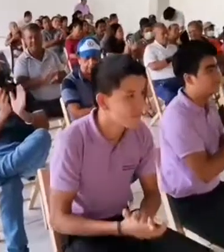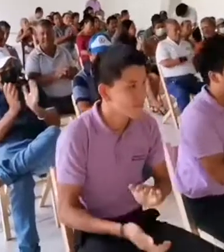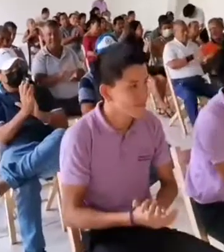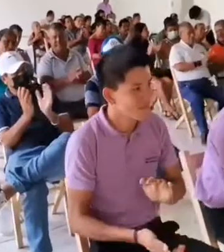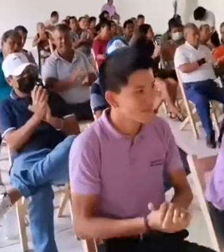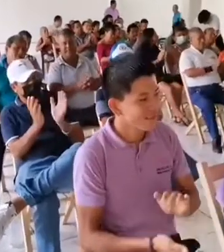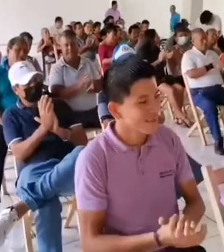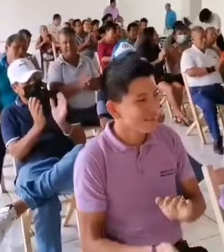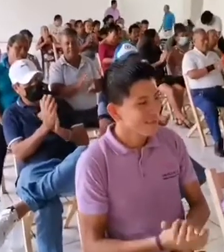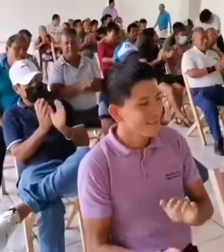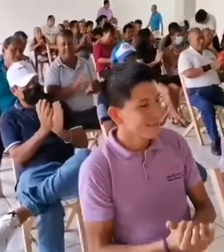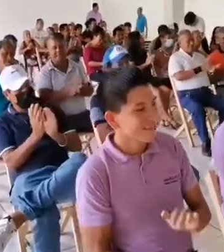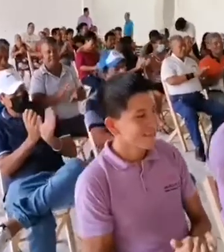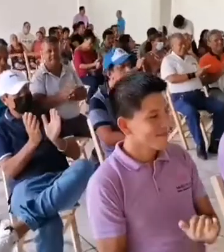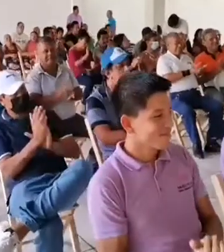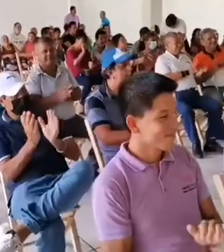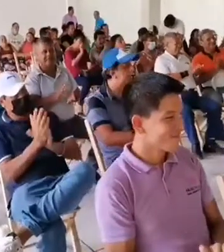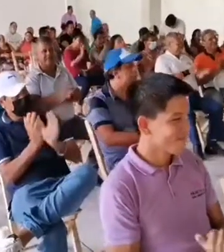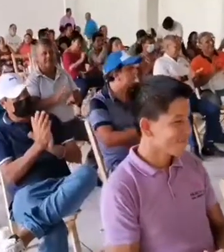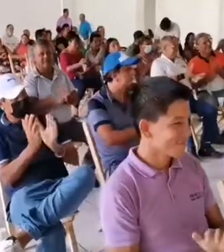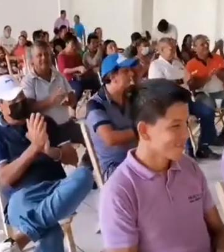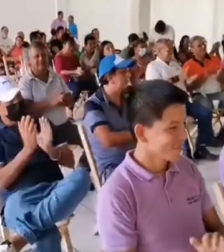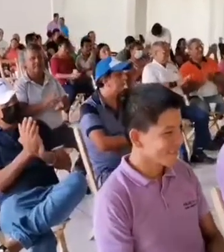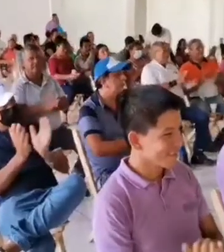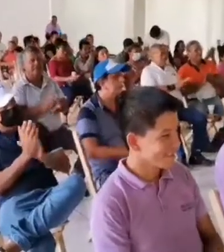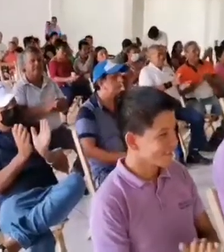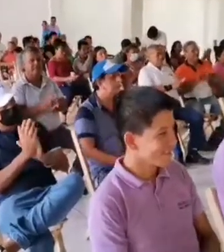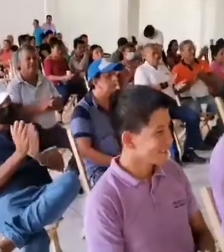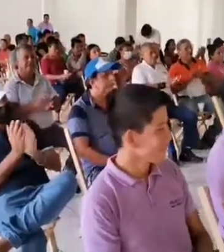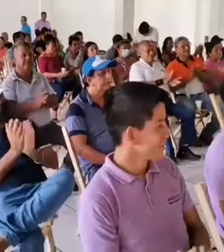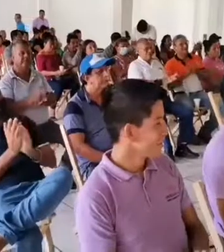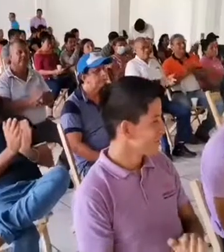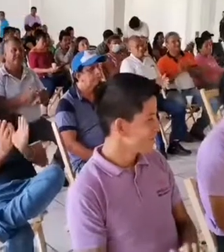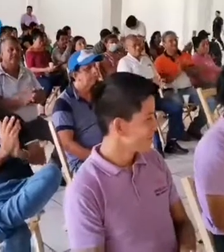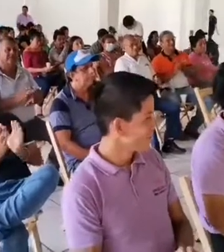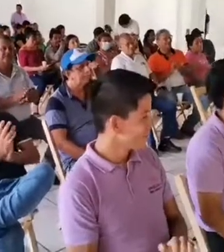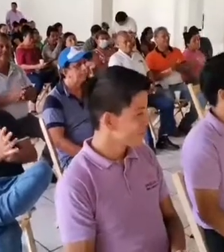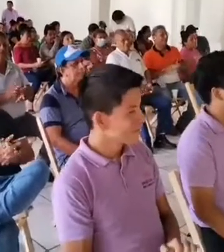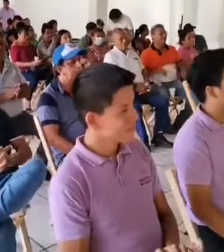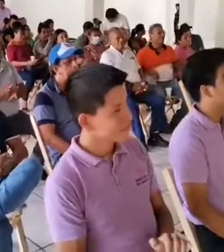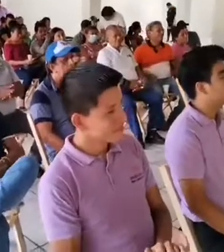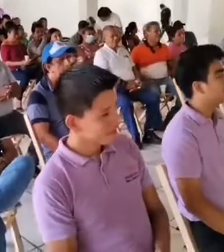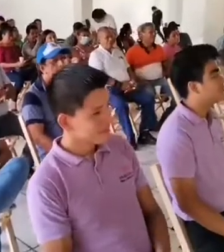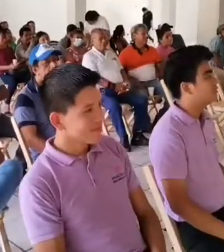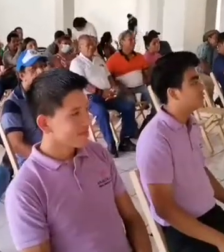gobernador de Sonora, Alfonso Durazo, gracias Alfonso.